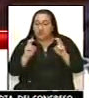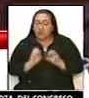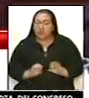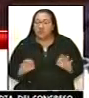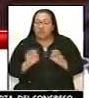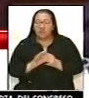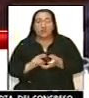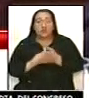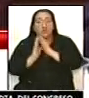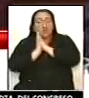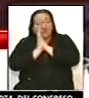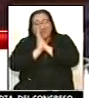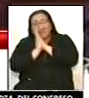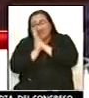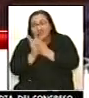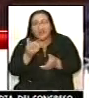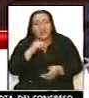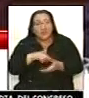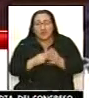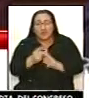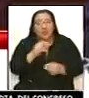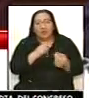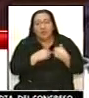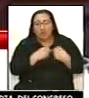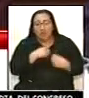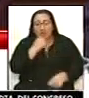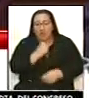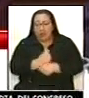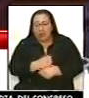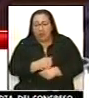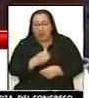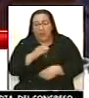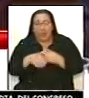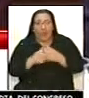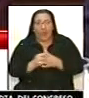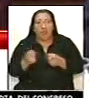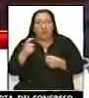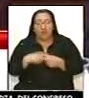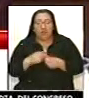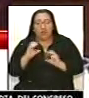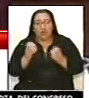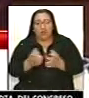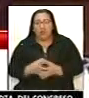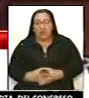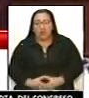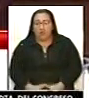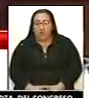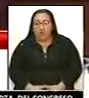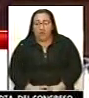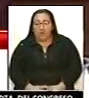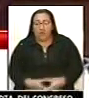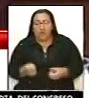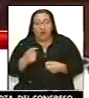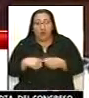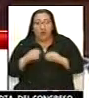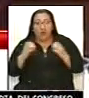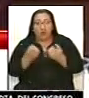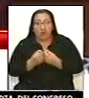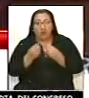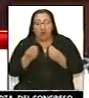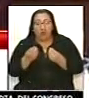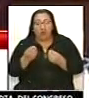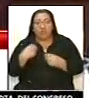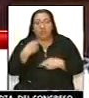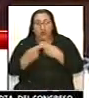a dormir si estas obligaciones no obligan a la participación del Congreso, porque la participación del Congreso, como